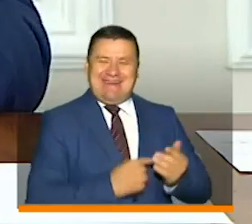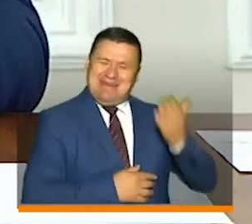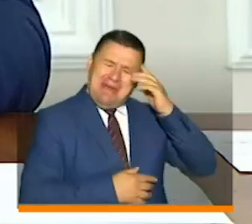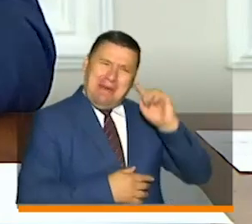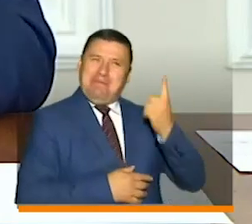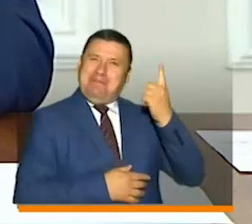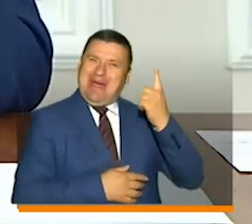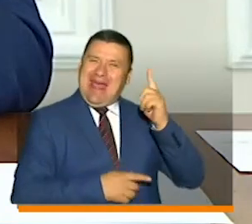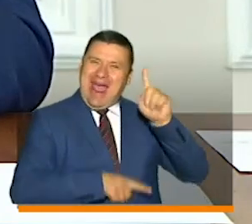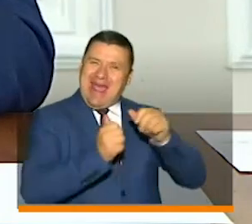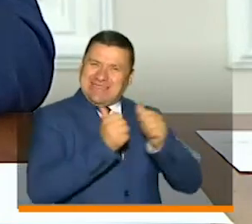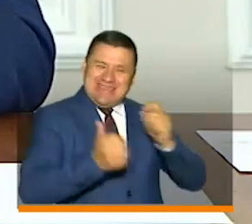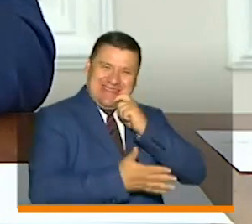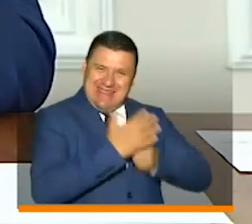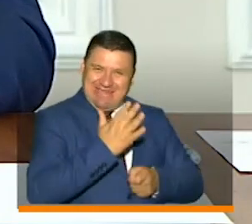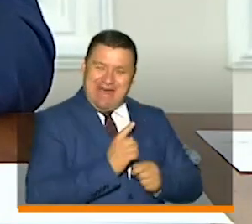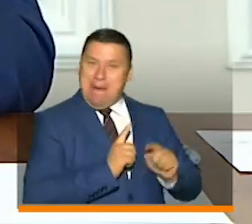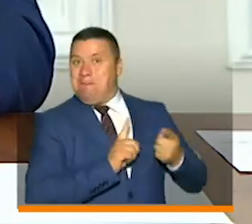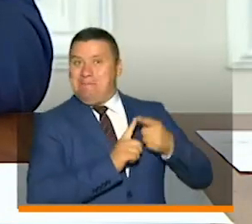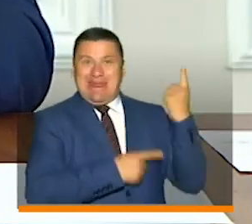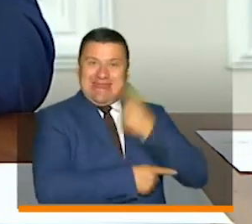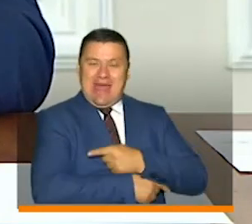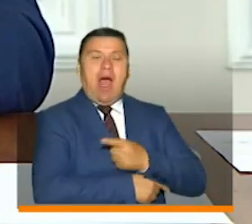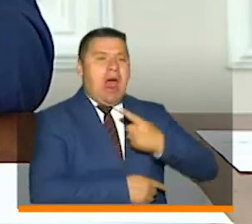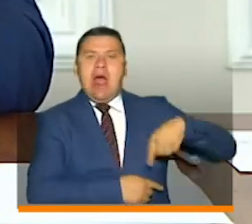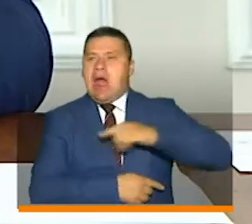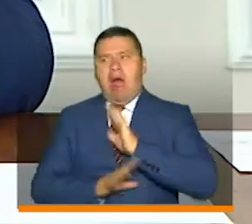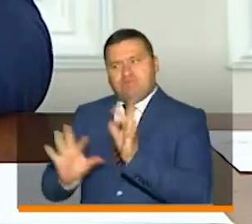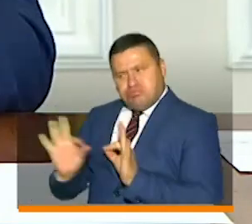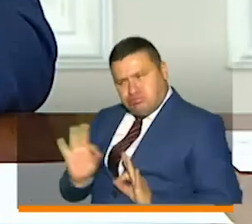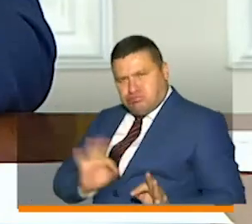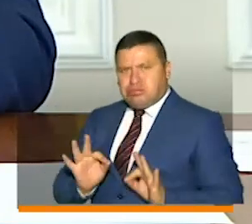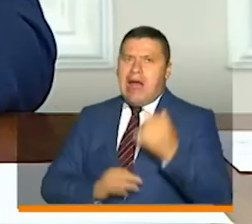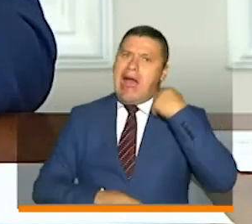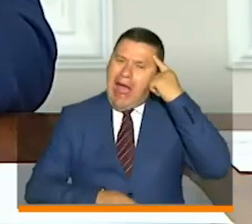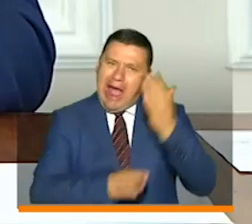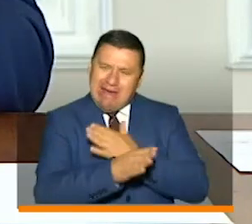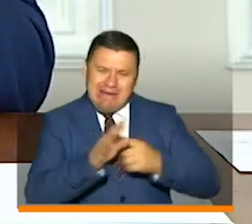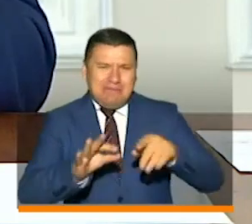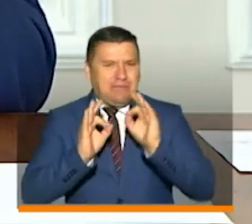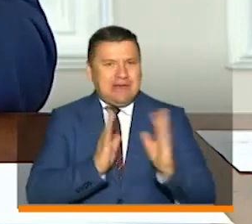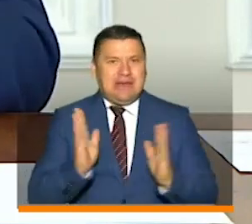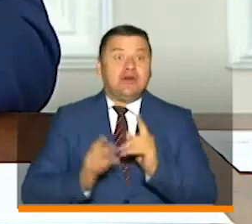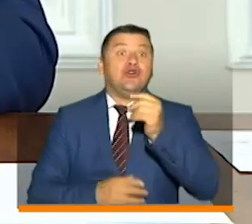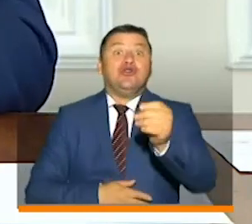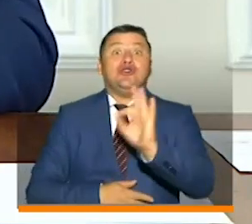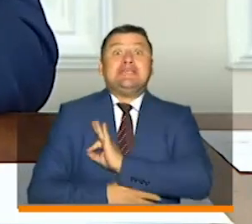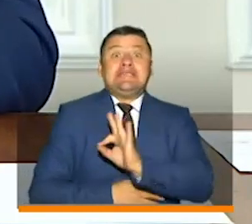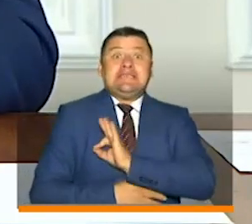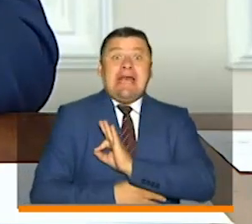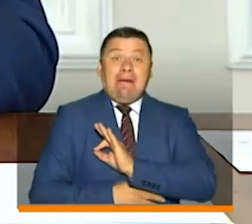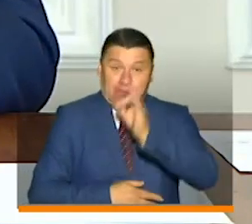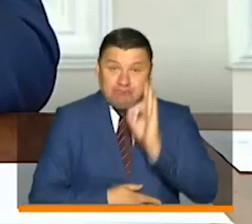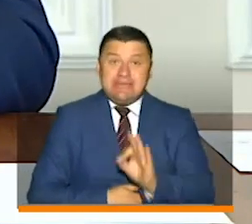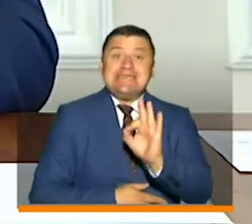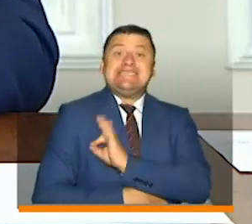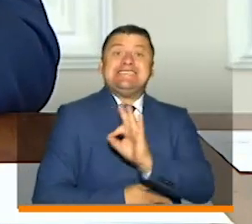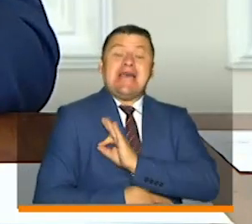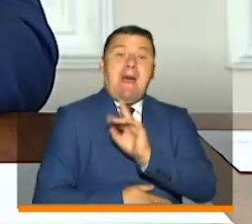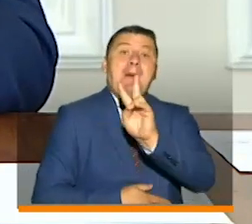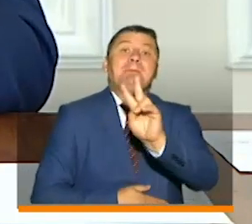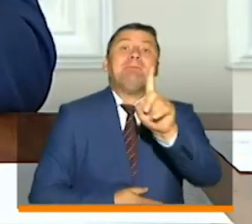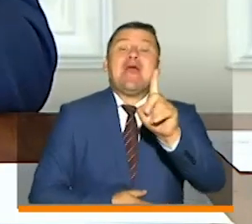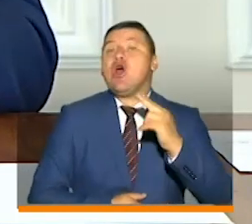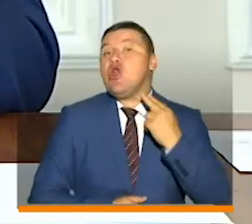el primer día en algunos puntos nosotros vamos a garantizar que ese sábado 21 de noviembre la